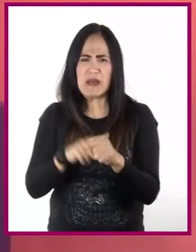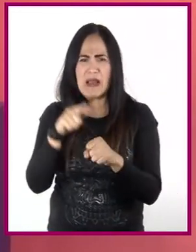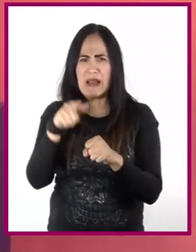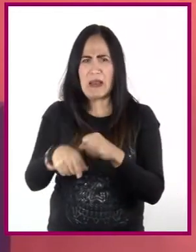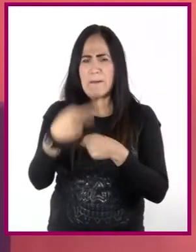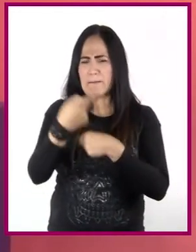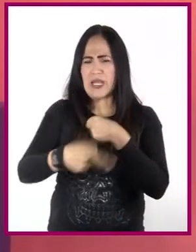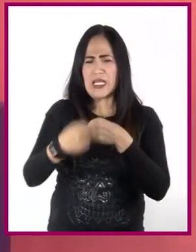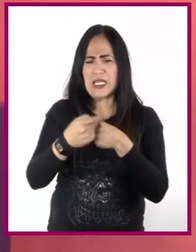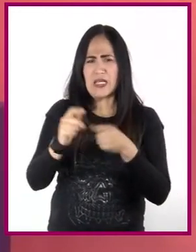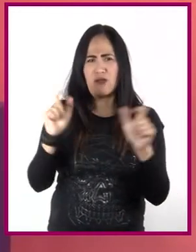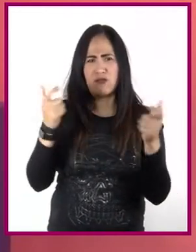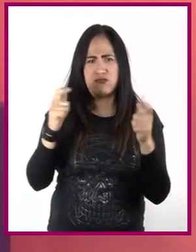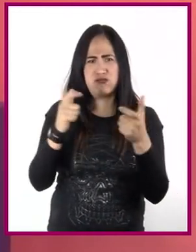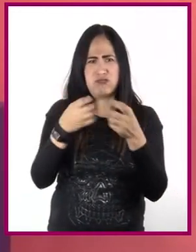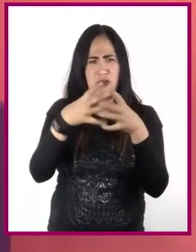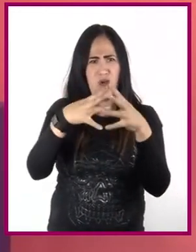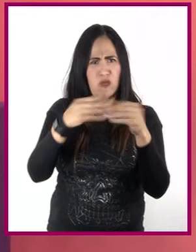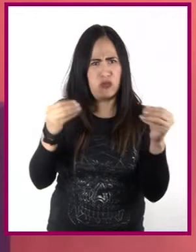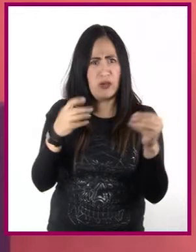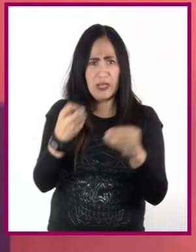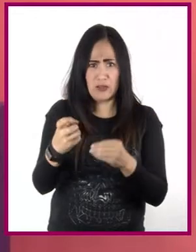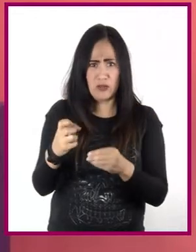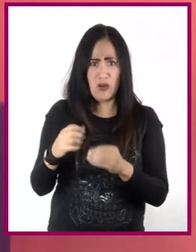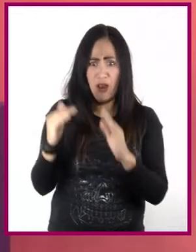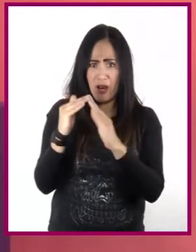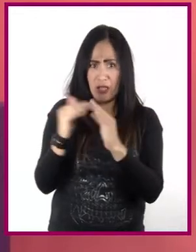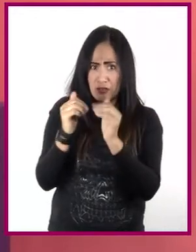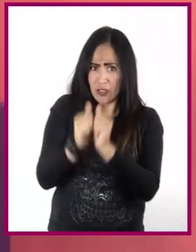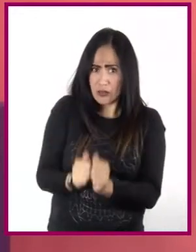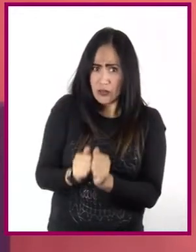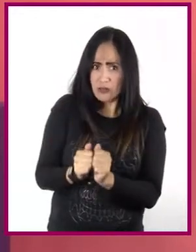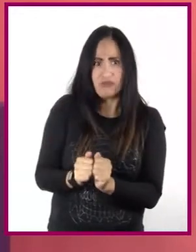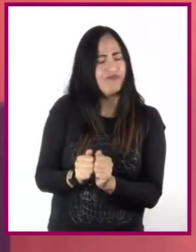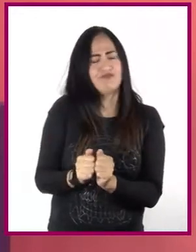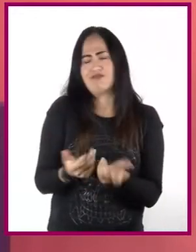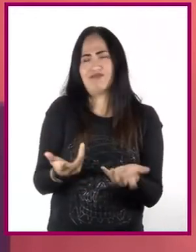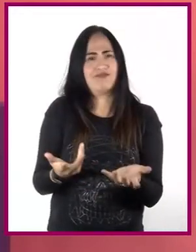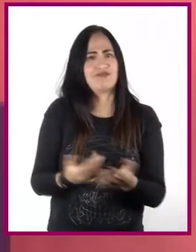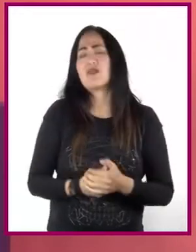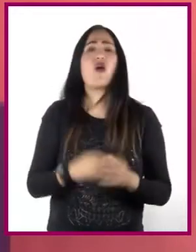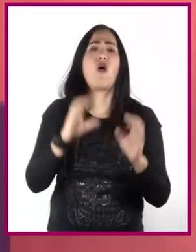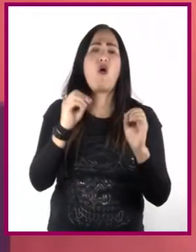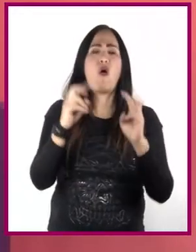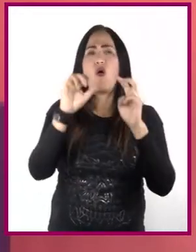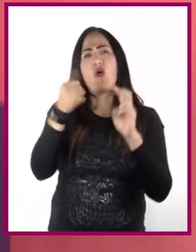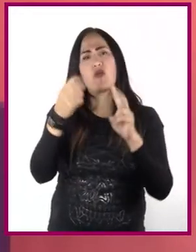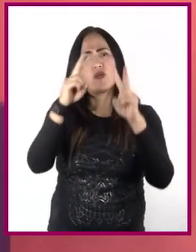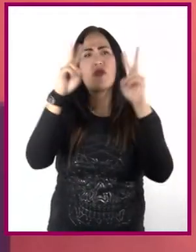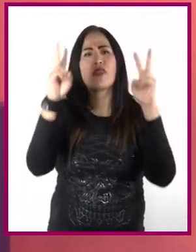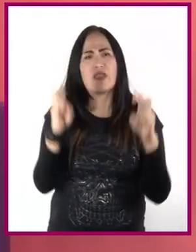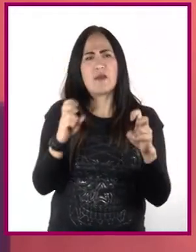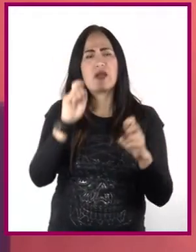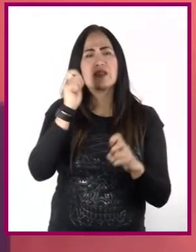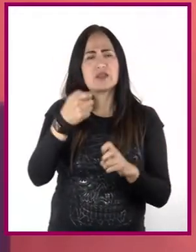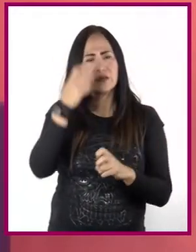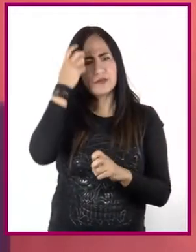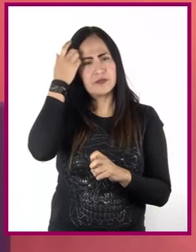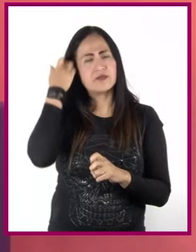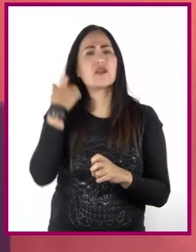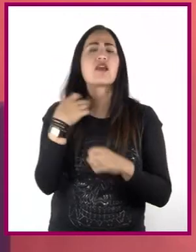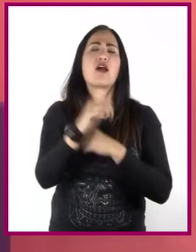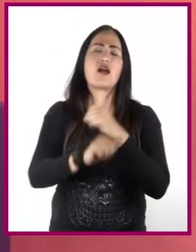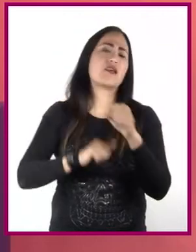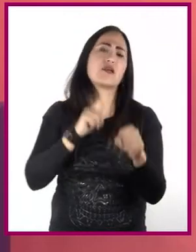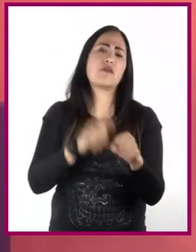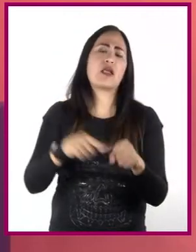de extinción, como si fueran animales de compañía. Otro tema muy interesante sería el sufrimiento al que son sometidos los